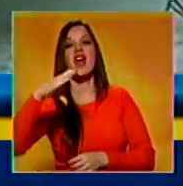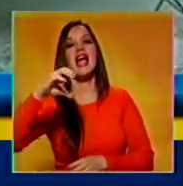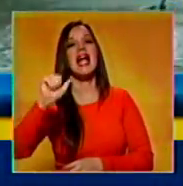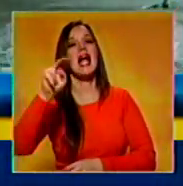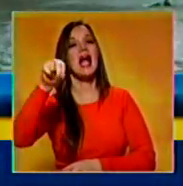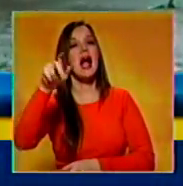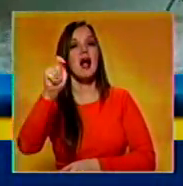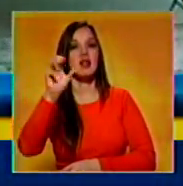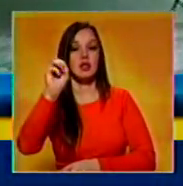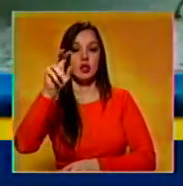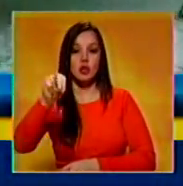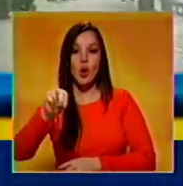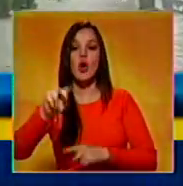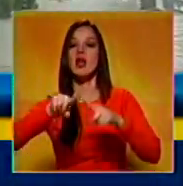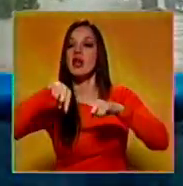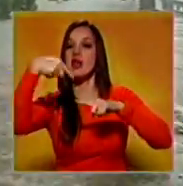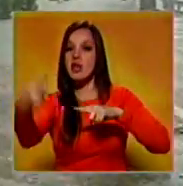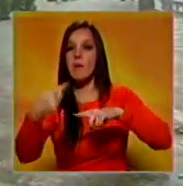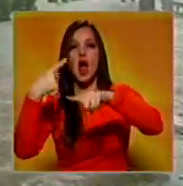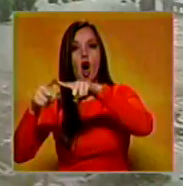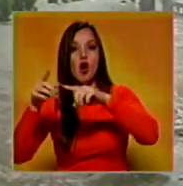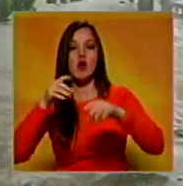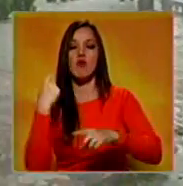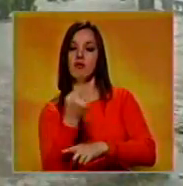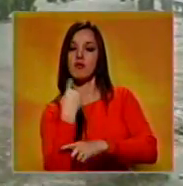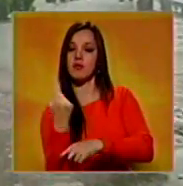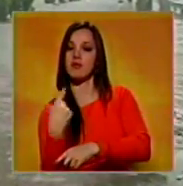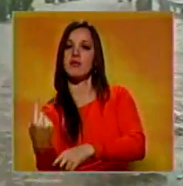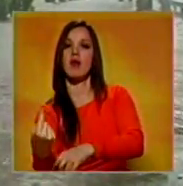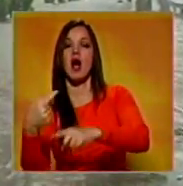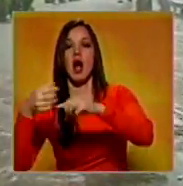norte de la isla de hainan tras afectar ayer al norte de Filipinas